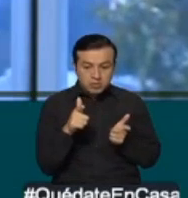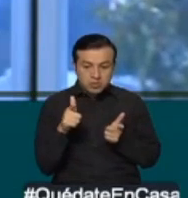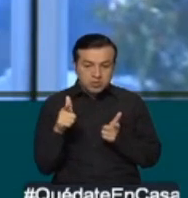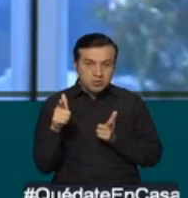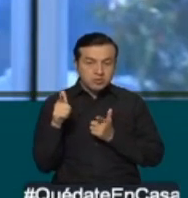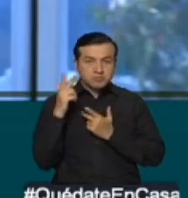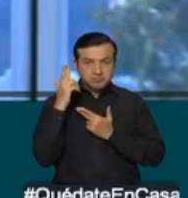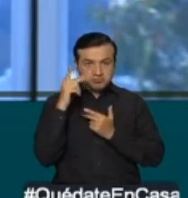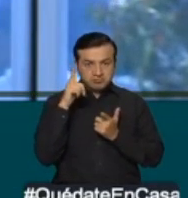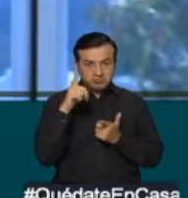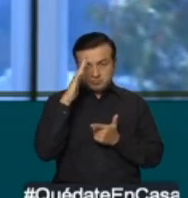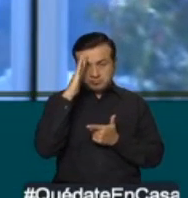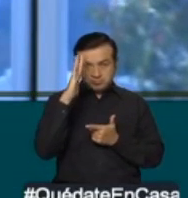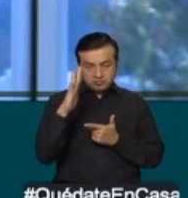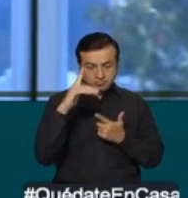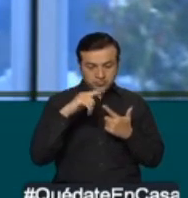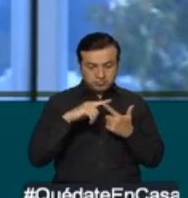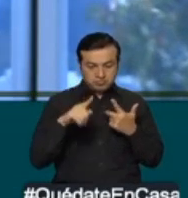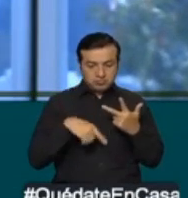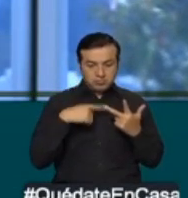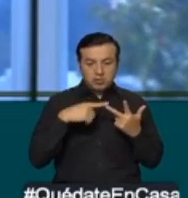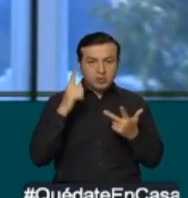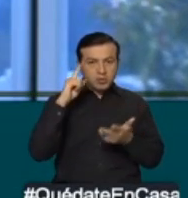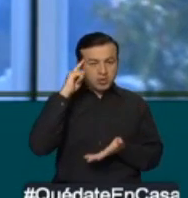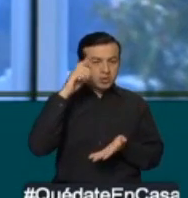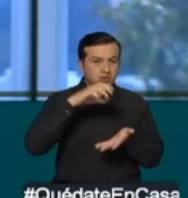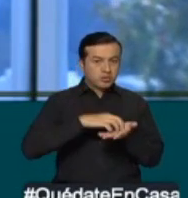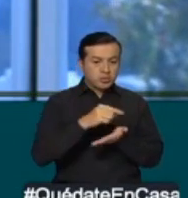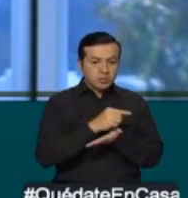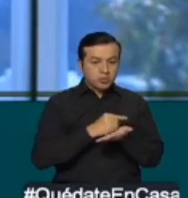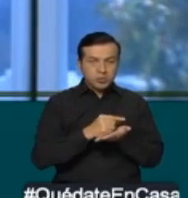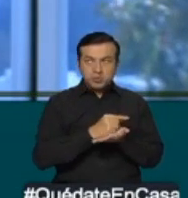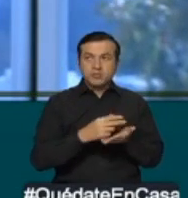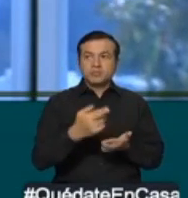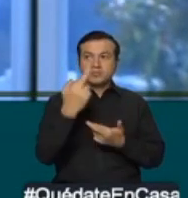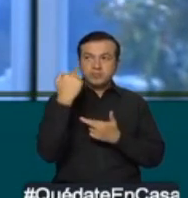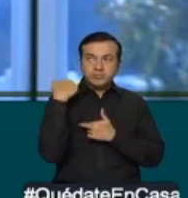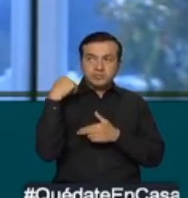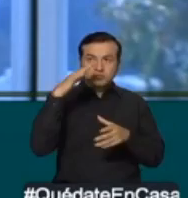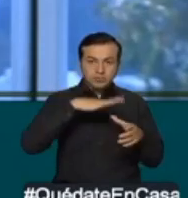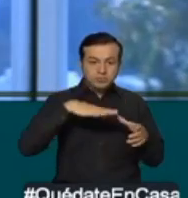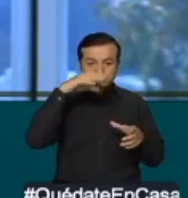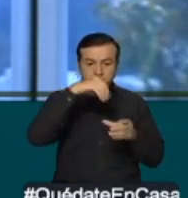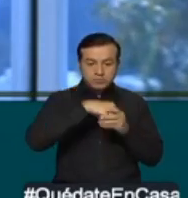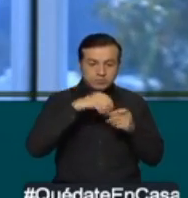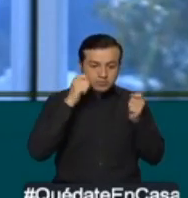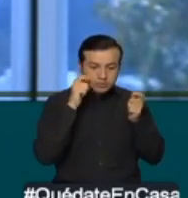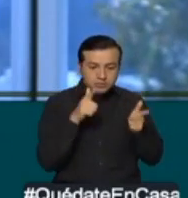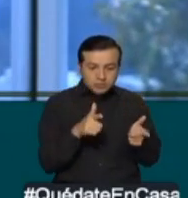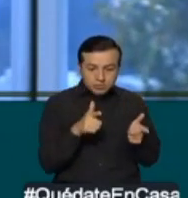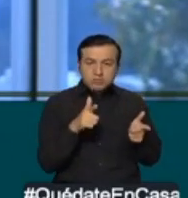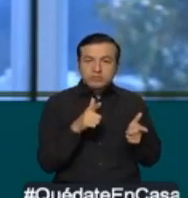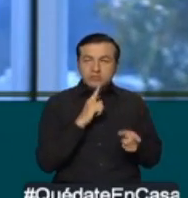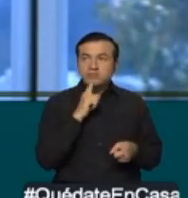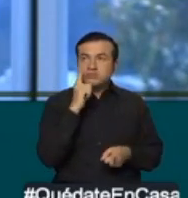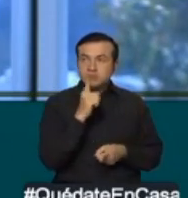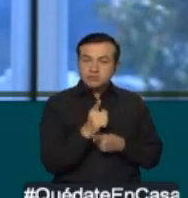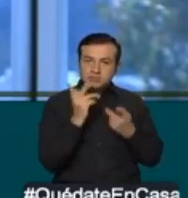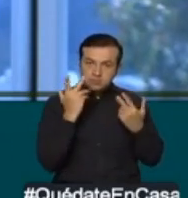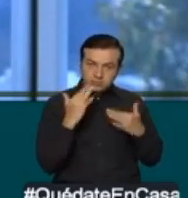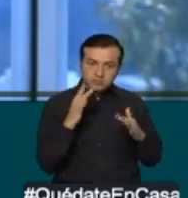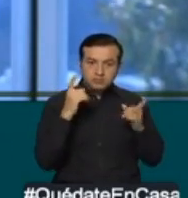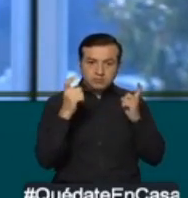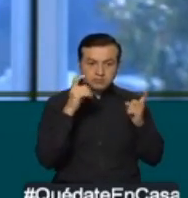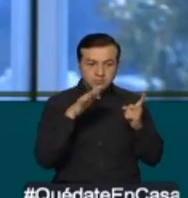armadas policía nacional y la gobernación del guayas que va a estar a cargo de este tema para establecer obviamente un